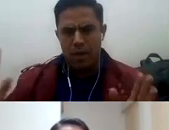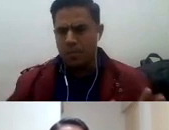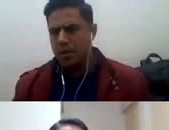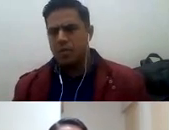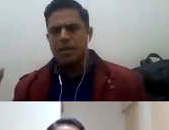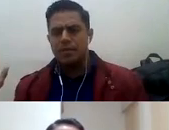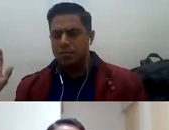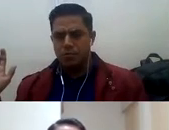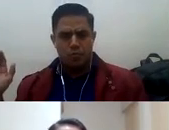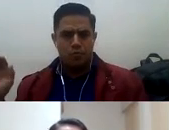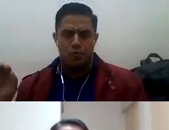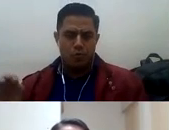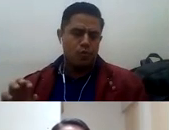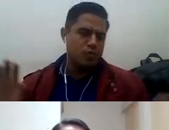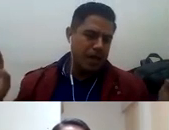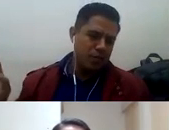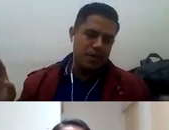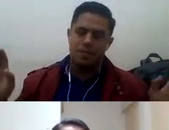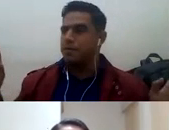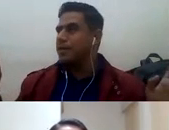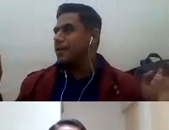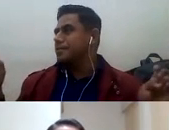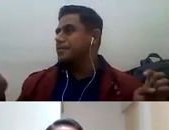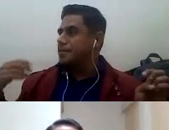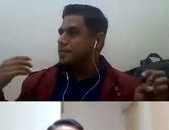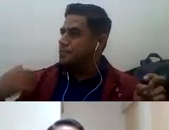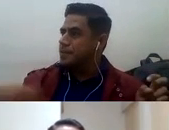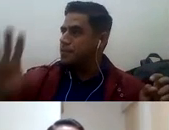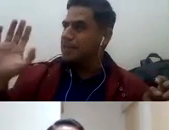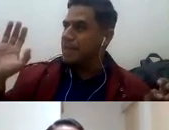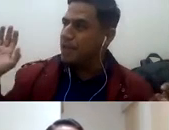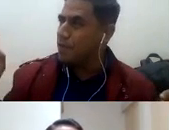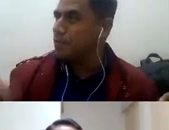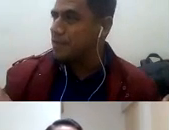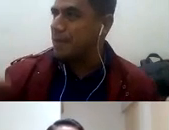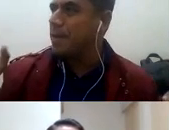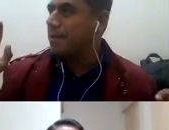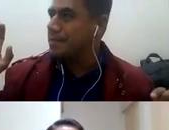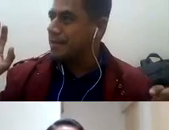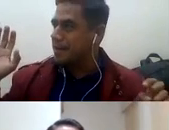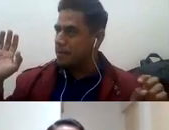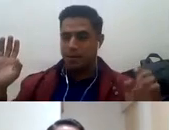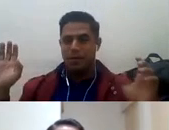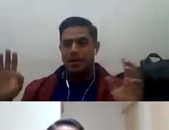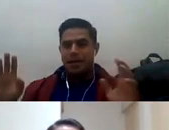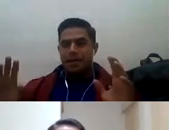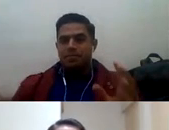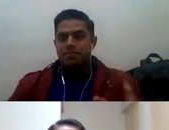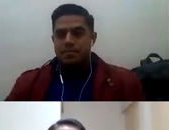por ejemplo, les voy a dar un consejo y espero que si después dicen que yo fui, pues ahí me la van a echar a mí, pero